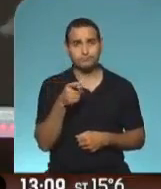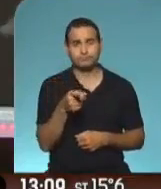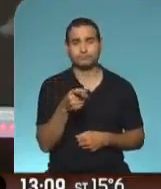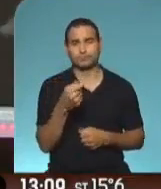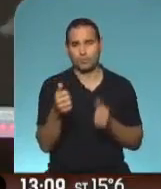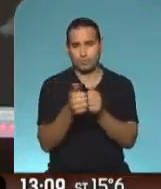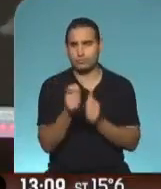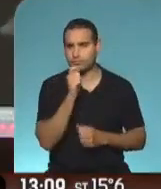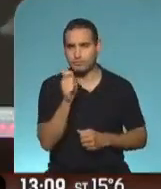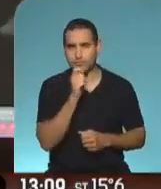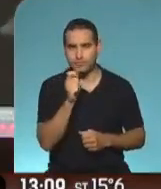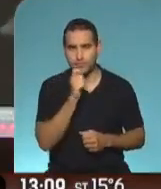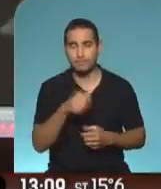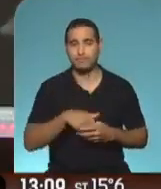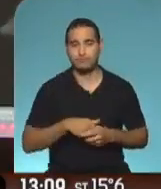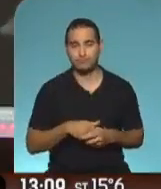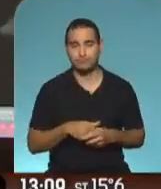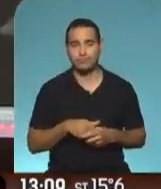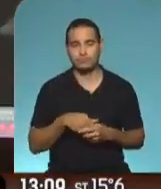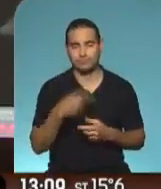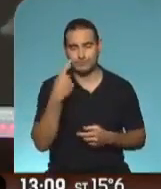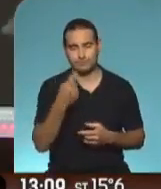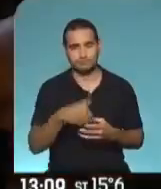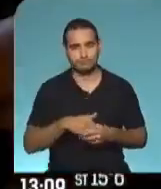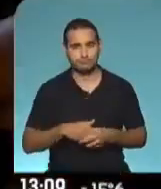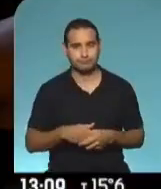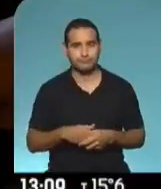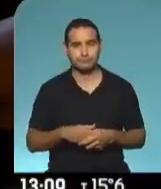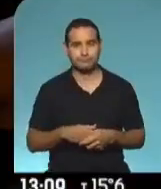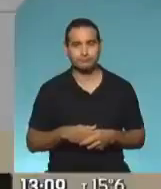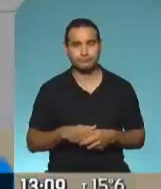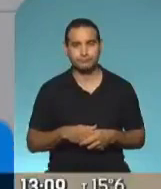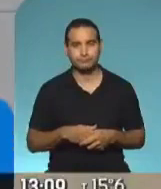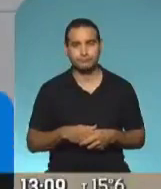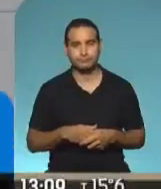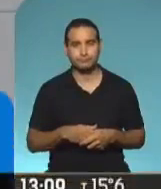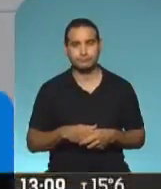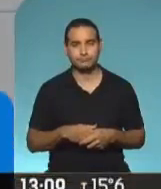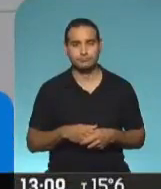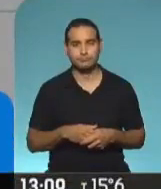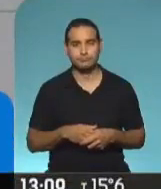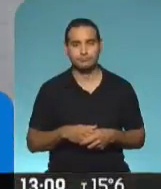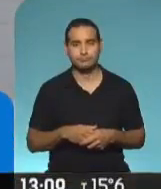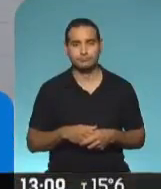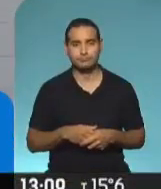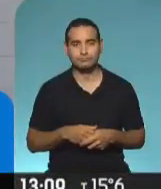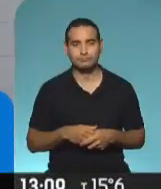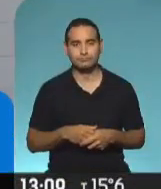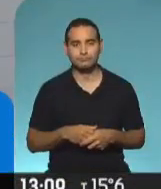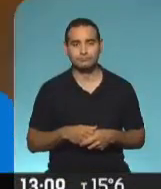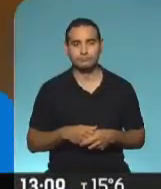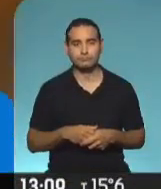Instituto del Trabajo Godio. Estuvimos con él y dialogamos con él. Se puso muy de manifiesto cuando fue